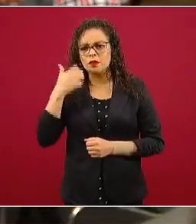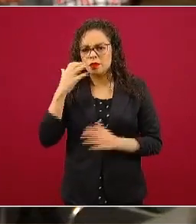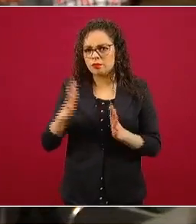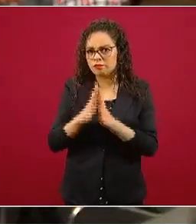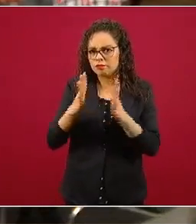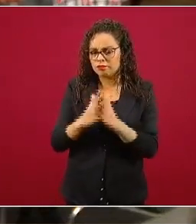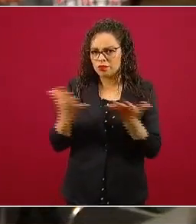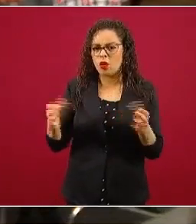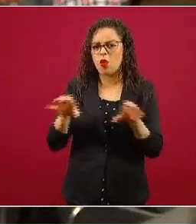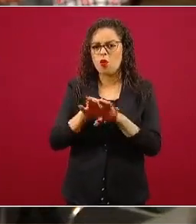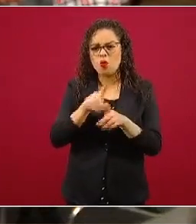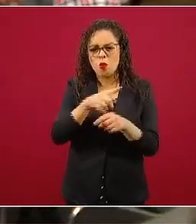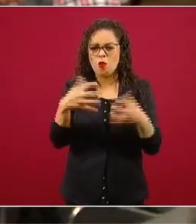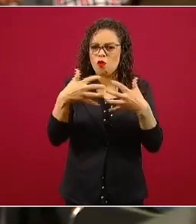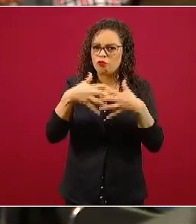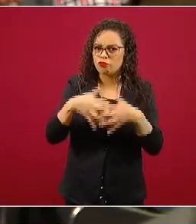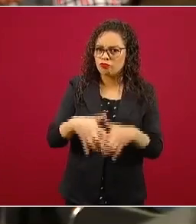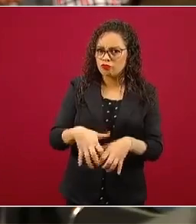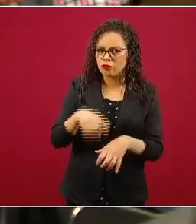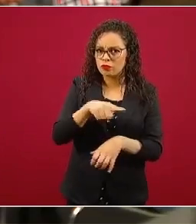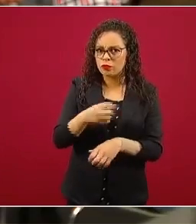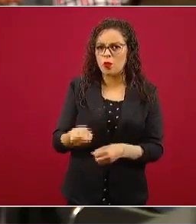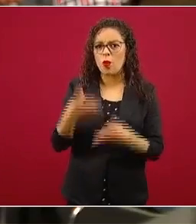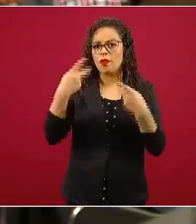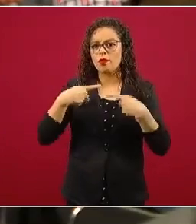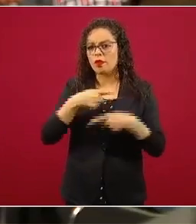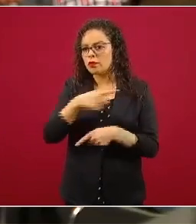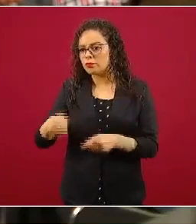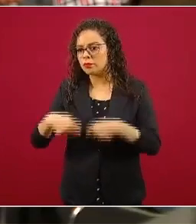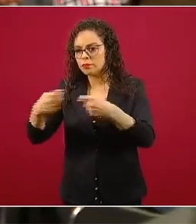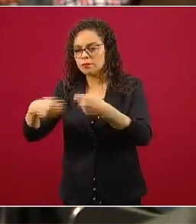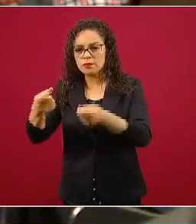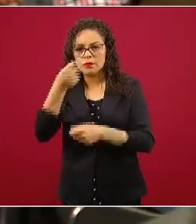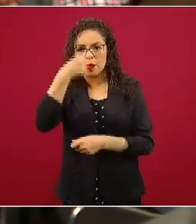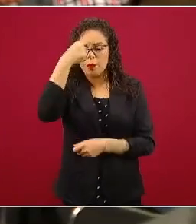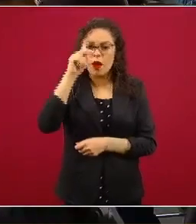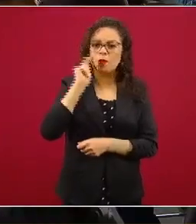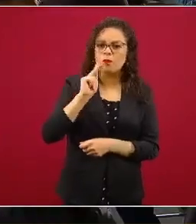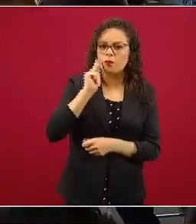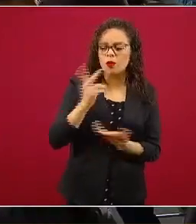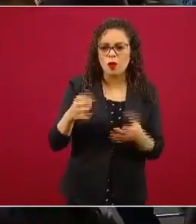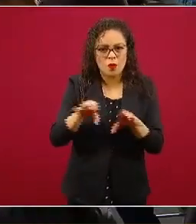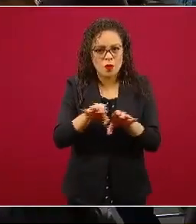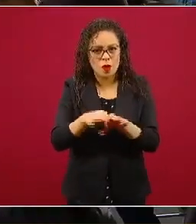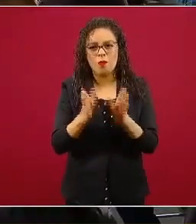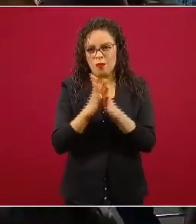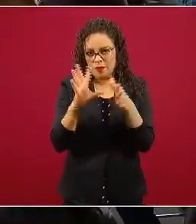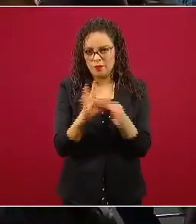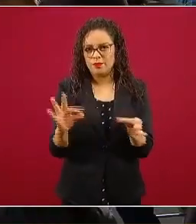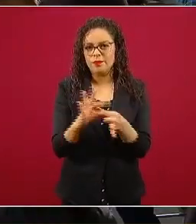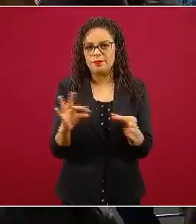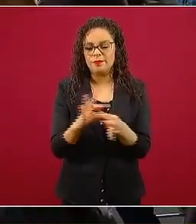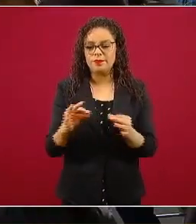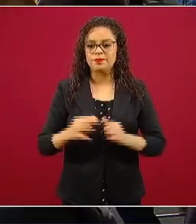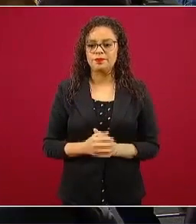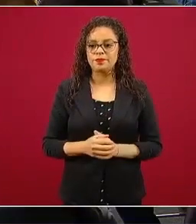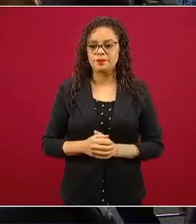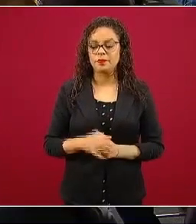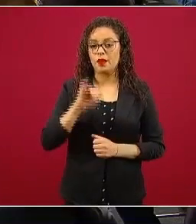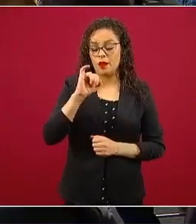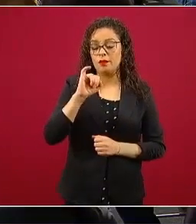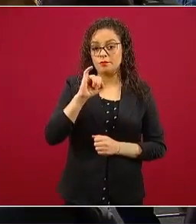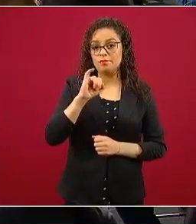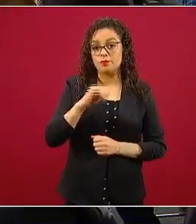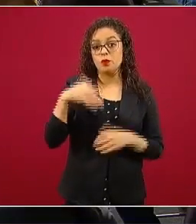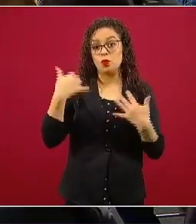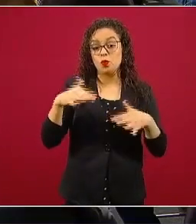¿Cuántos pacientes se les tiene que aplicar el medicamento? Etcétera. Y si me permite... Se hizo un primer esfuerzo y una gestión